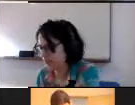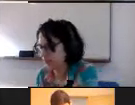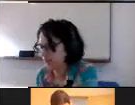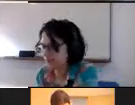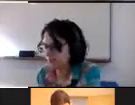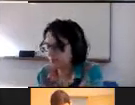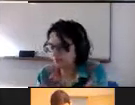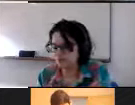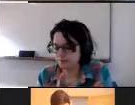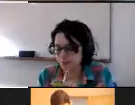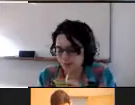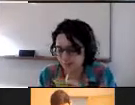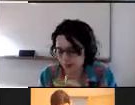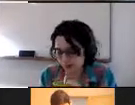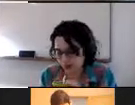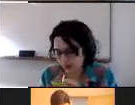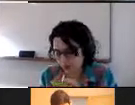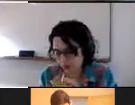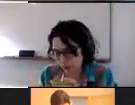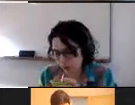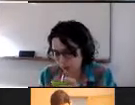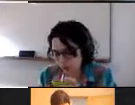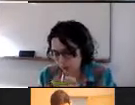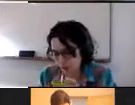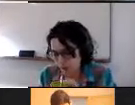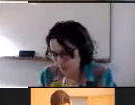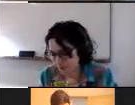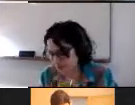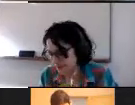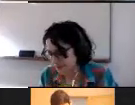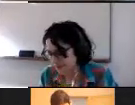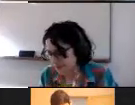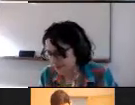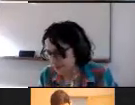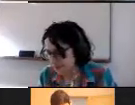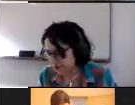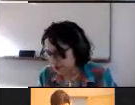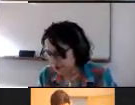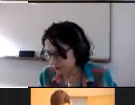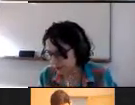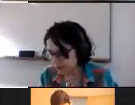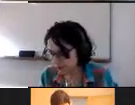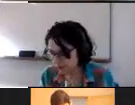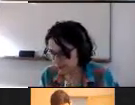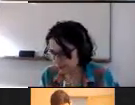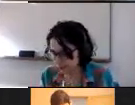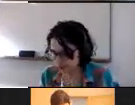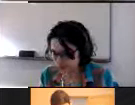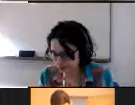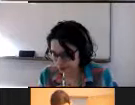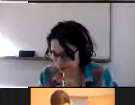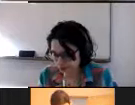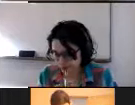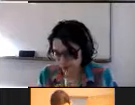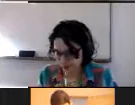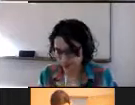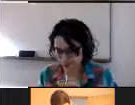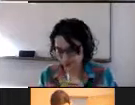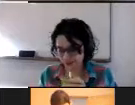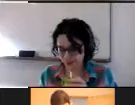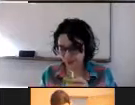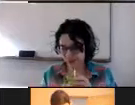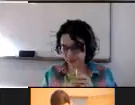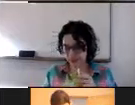resistiendo. ¿Sí? Entonces, bueno, uso bulones de mejor calidad, con mejor tensión admisible, y bueno, mis bulones van a tener que ser más chicos.